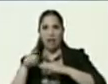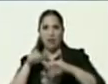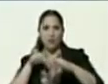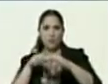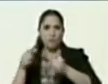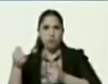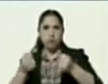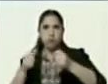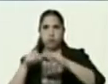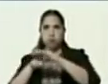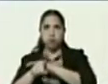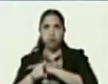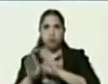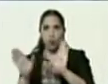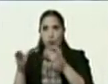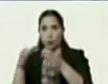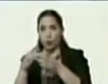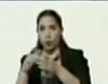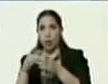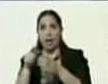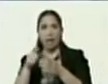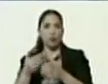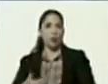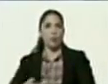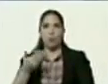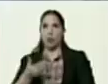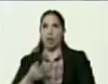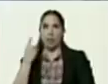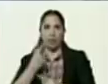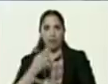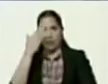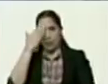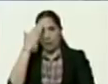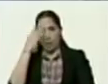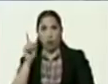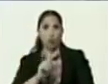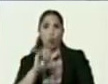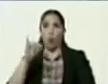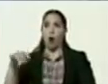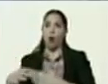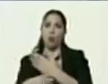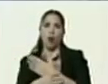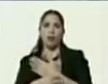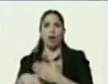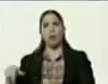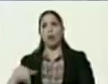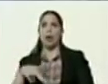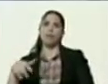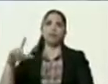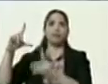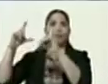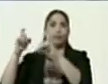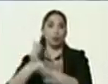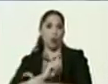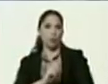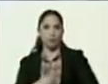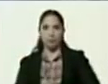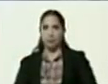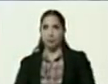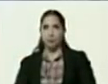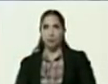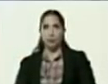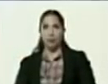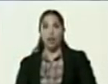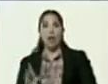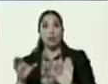se da una reunión y esto es sumamente importante no es que Juan Guaidó iba pasando por allí y se tomó una foto un selfie no se dio